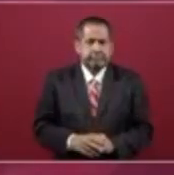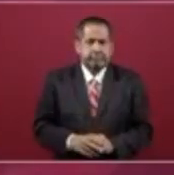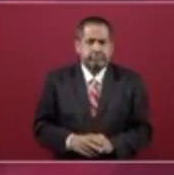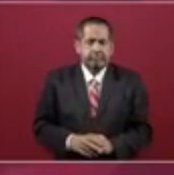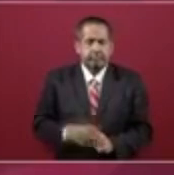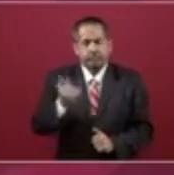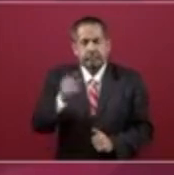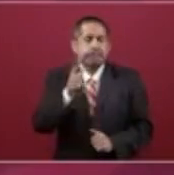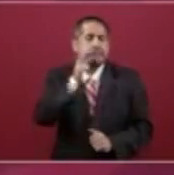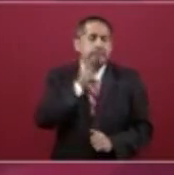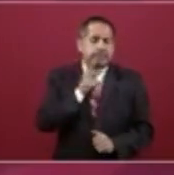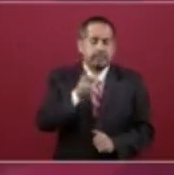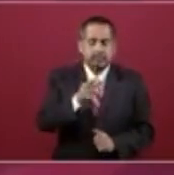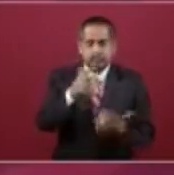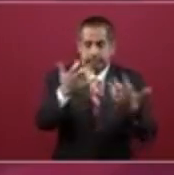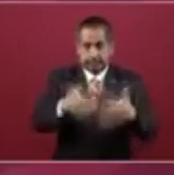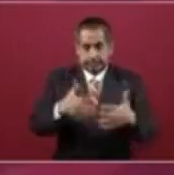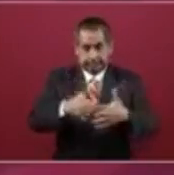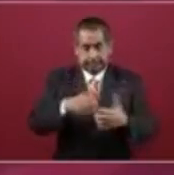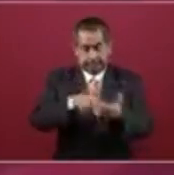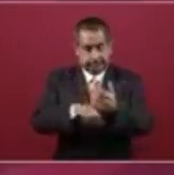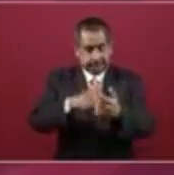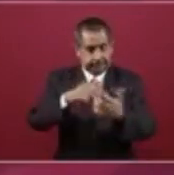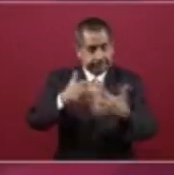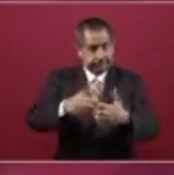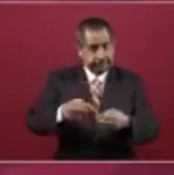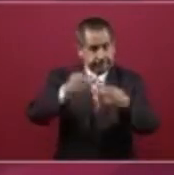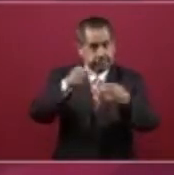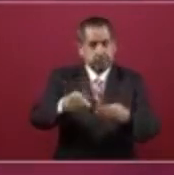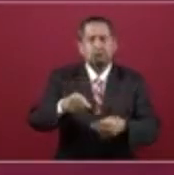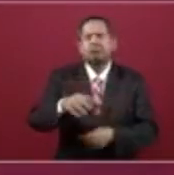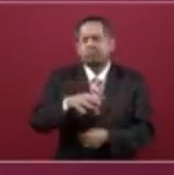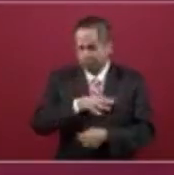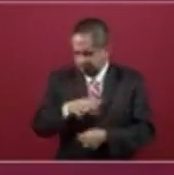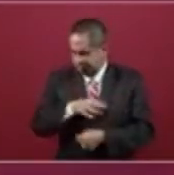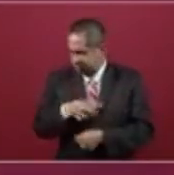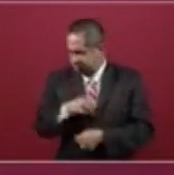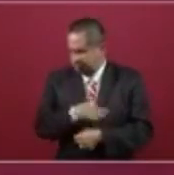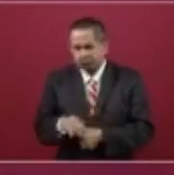Y Pemex como empresa tiene